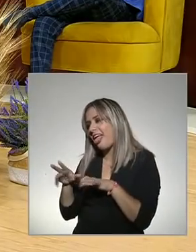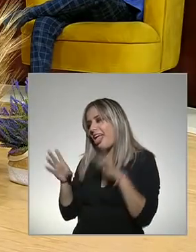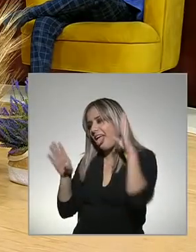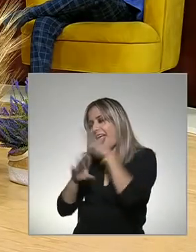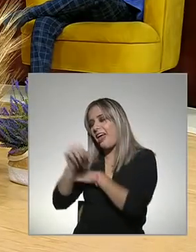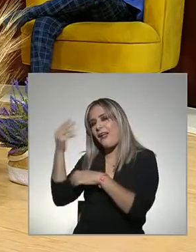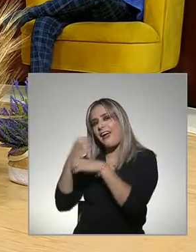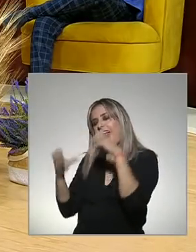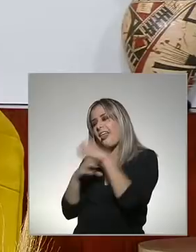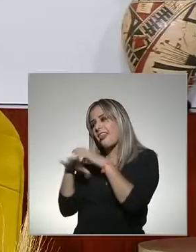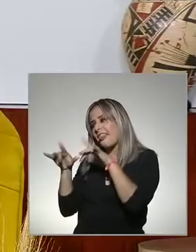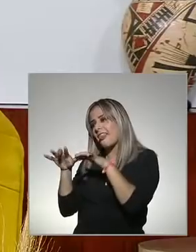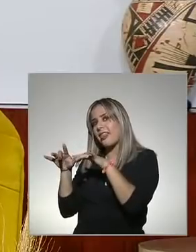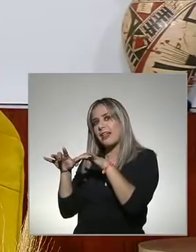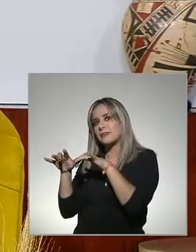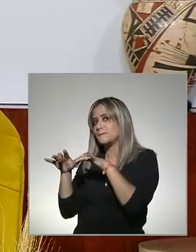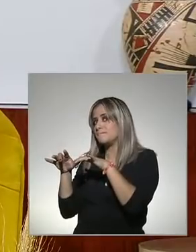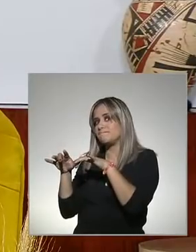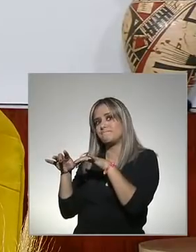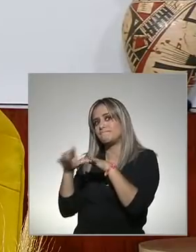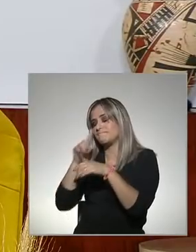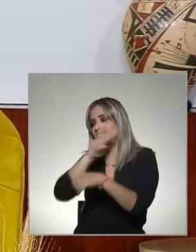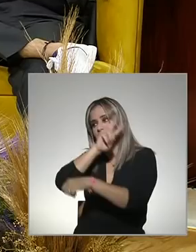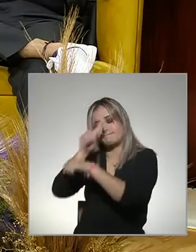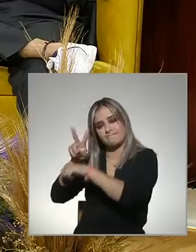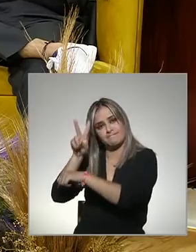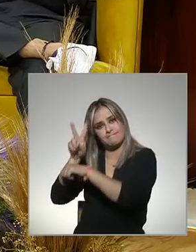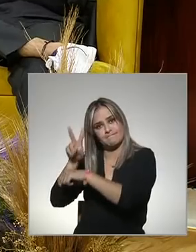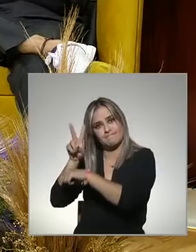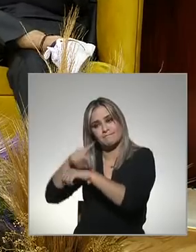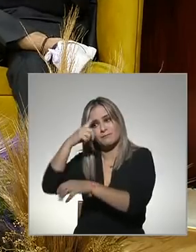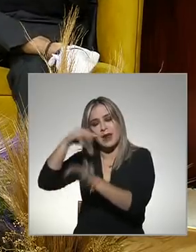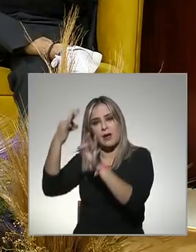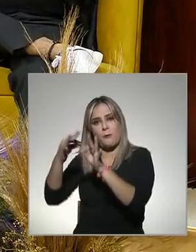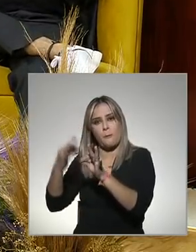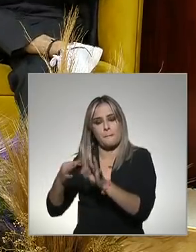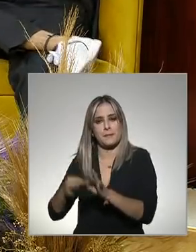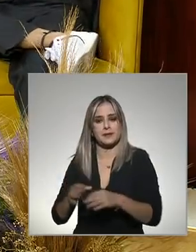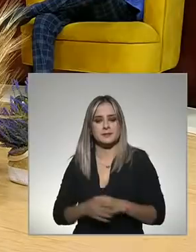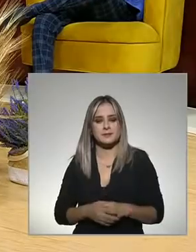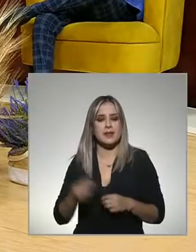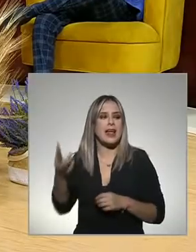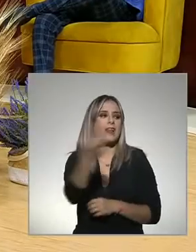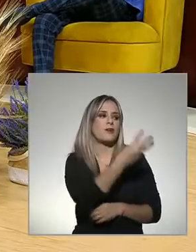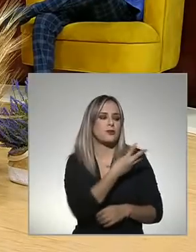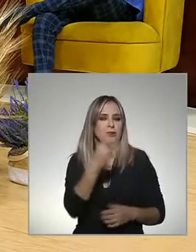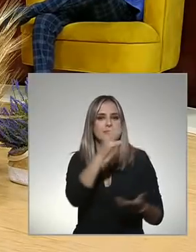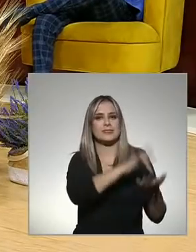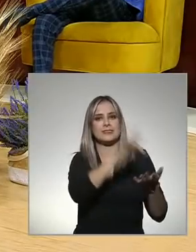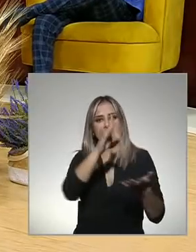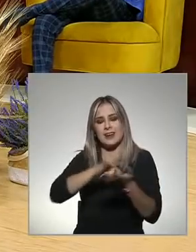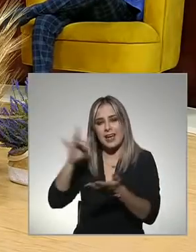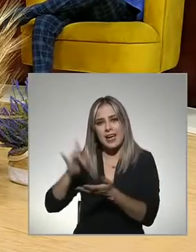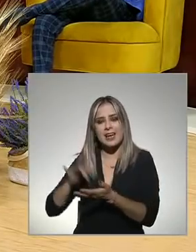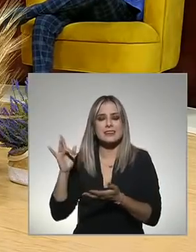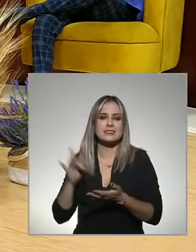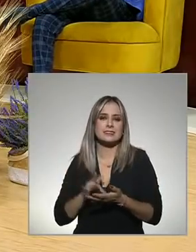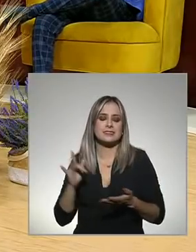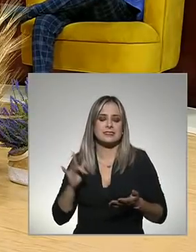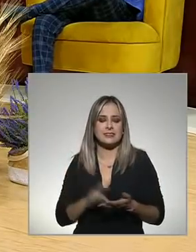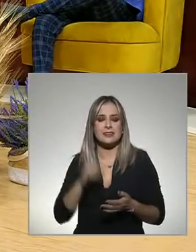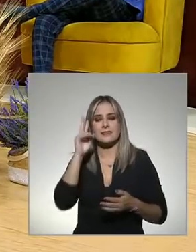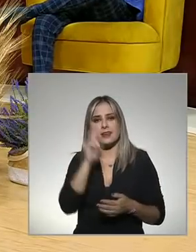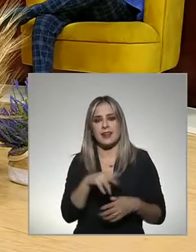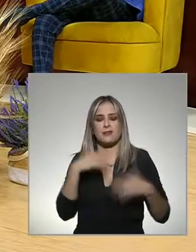va a estar viendo. Pero ahí pierdes tú la capacidad de supervisar. Claro, pues a los tres, muchísimas gracias, Vidal, Carlos, Eduardo. Fue